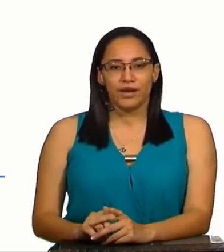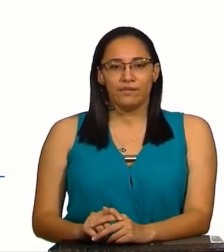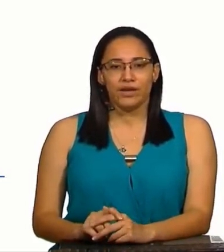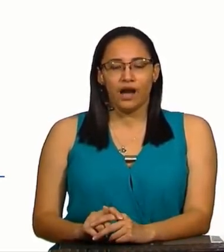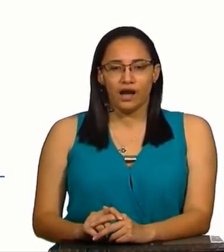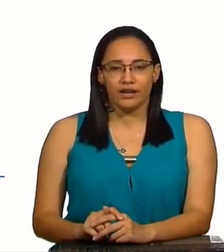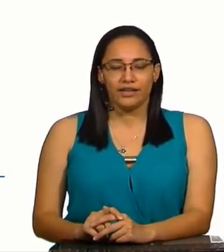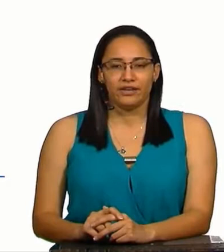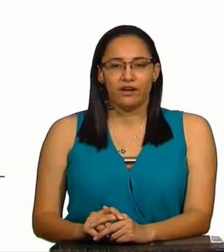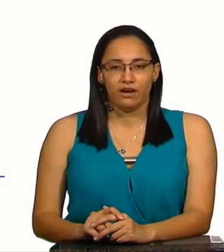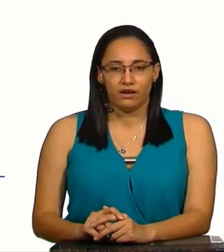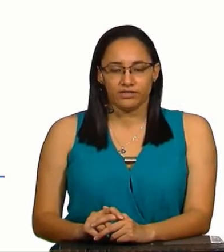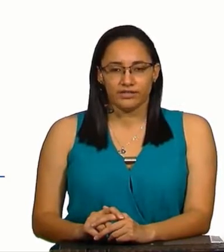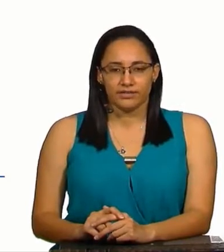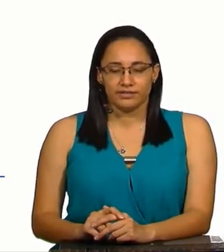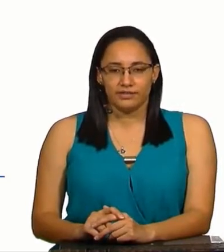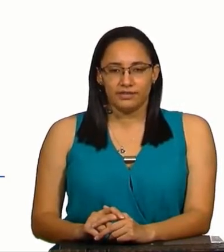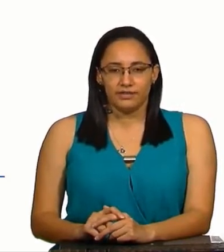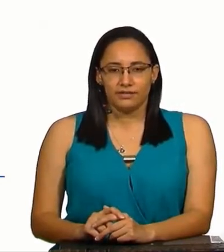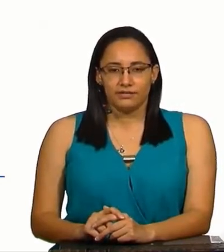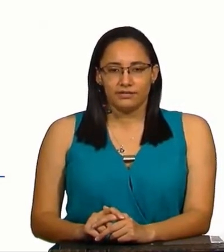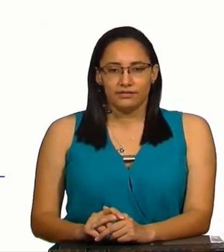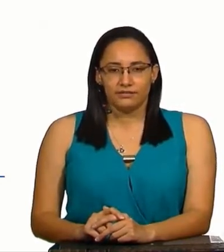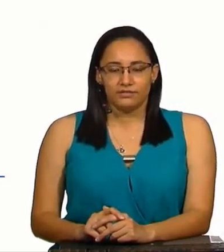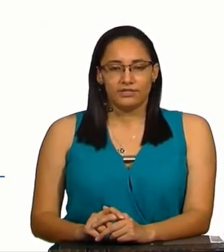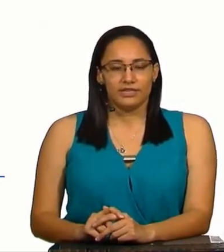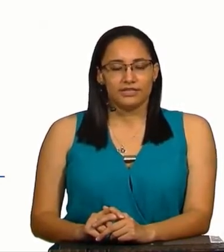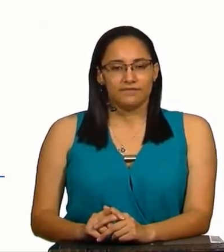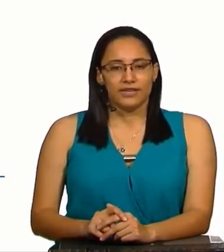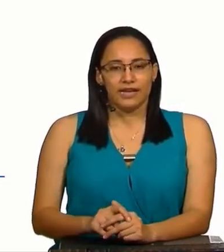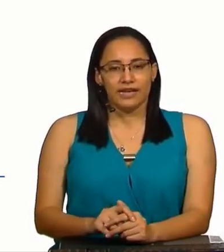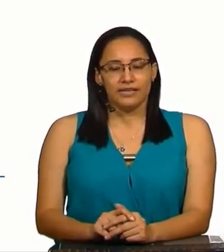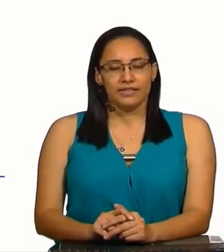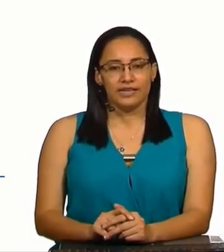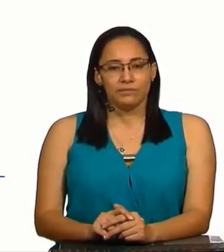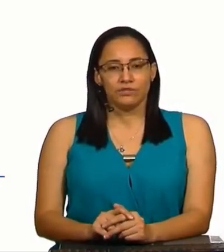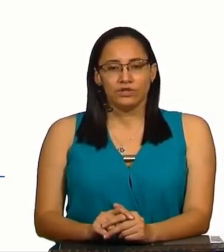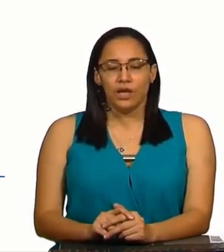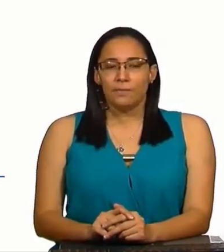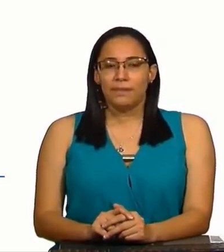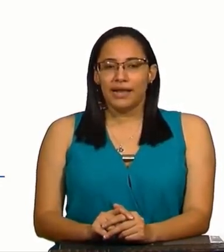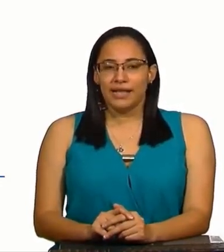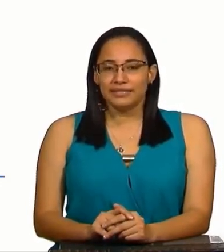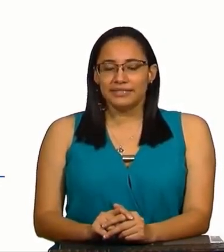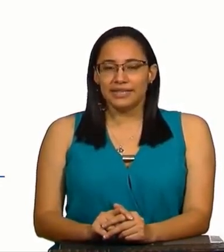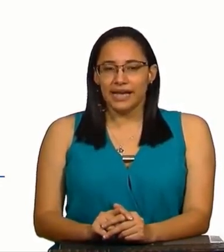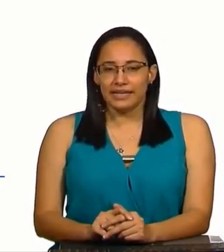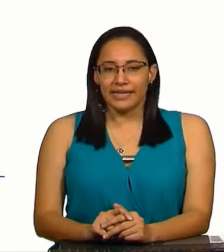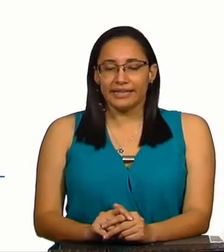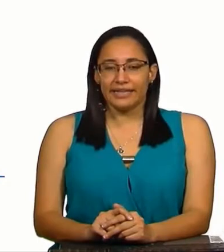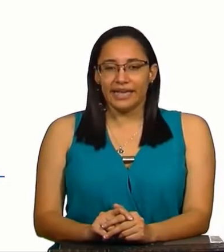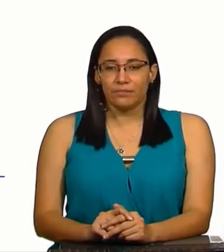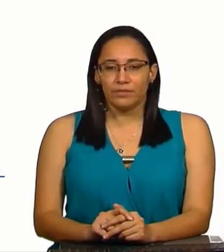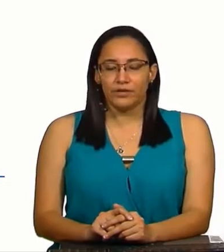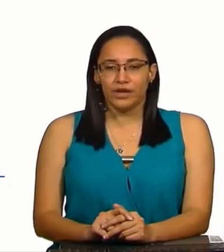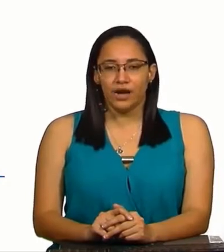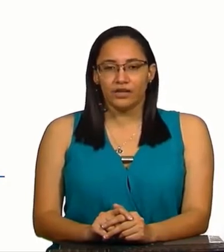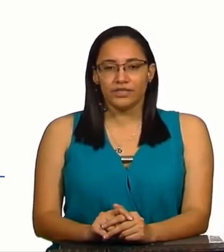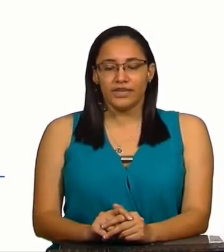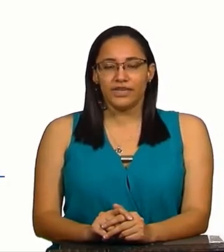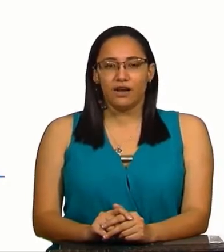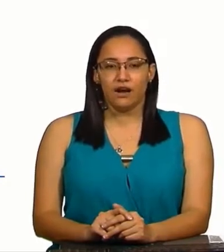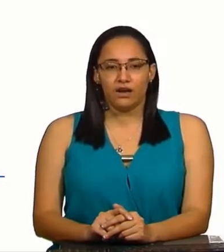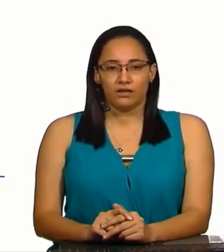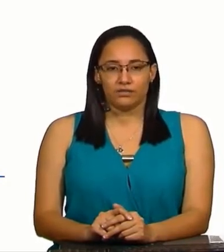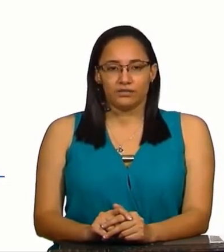get very hot in August. Si ustedes se fijan ahí tenemos Valencia can get very